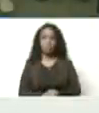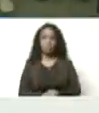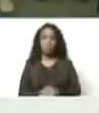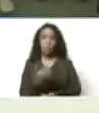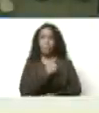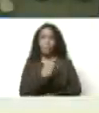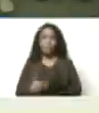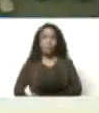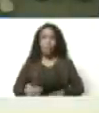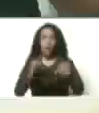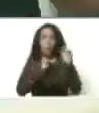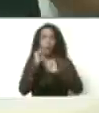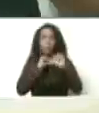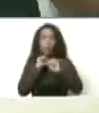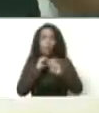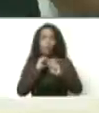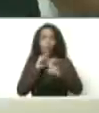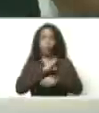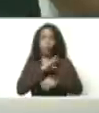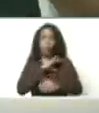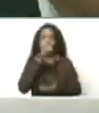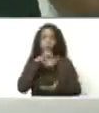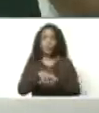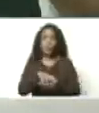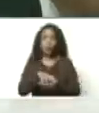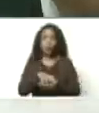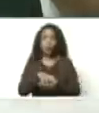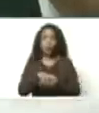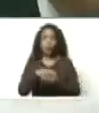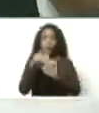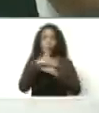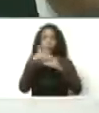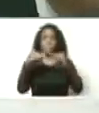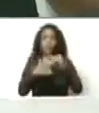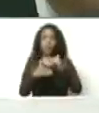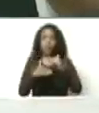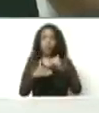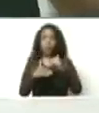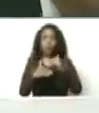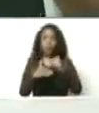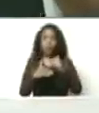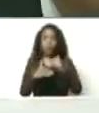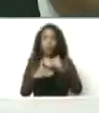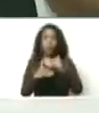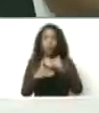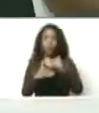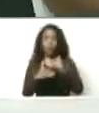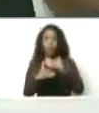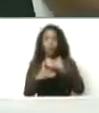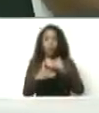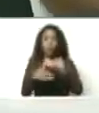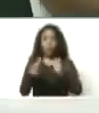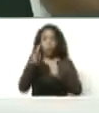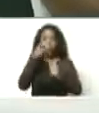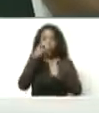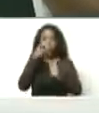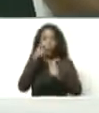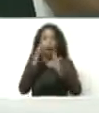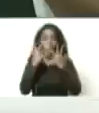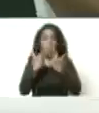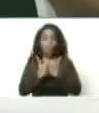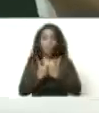las maquinarias son del estado estaban bajos está la naciente administración